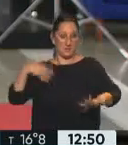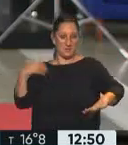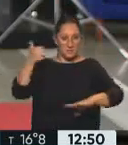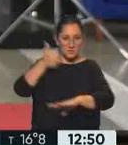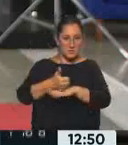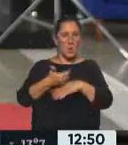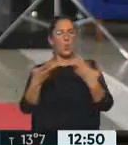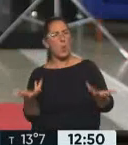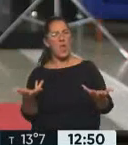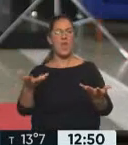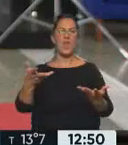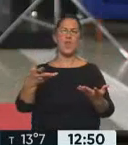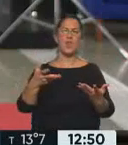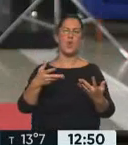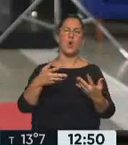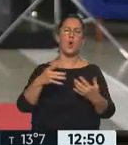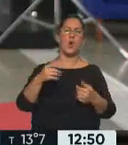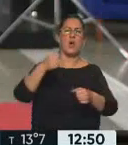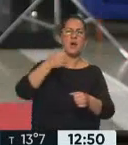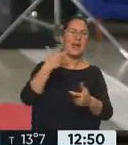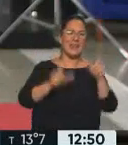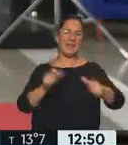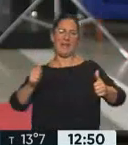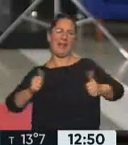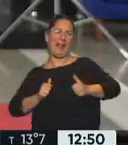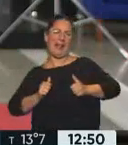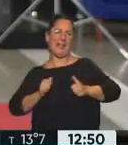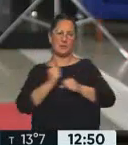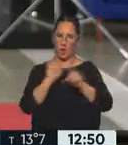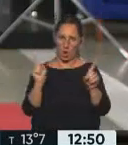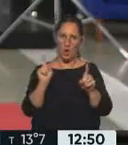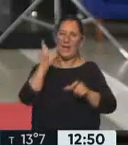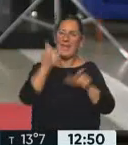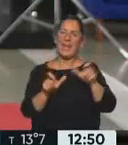mundo decía, bueno, pero está lleno de ñoquis. Los ñoquis existen cuando no hay trabajo.